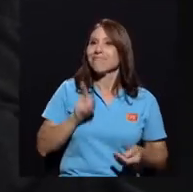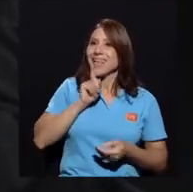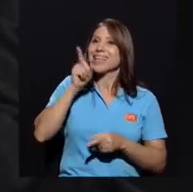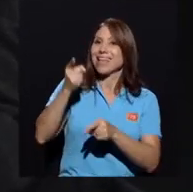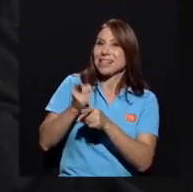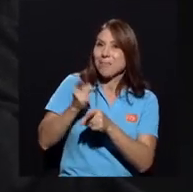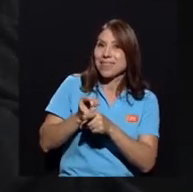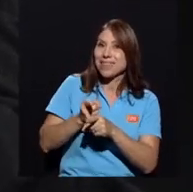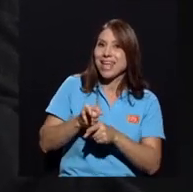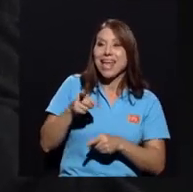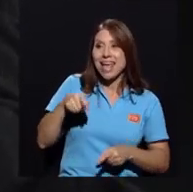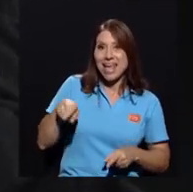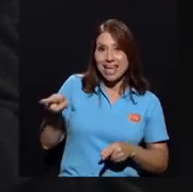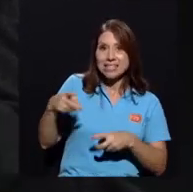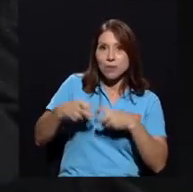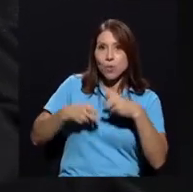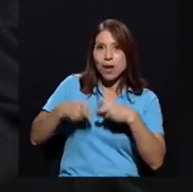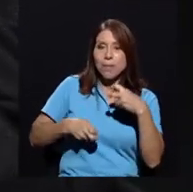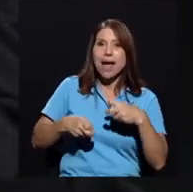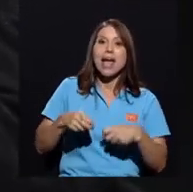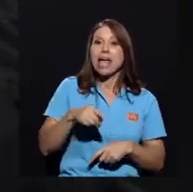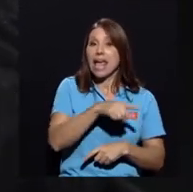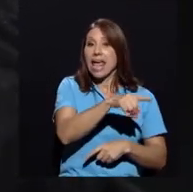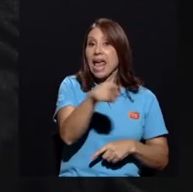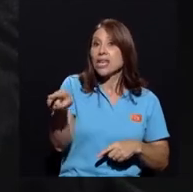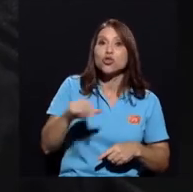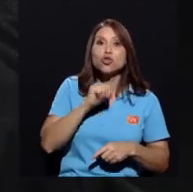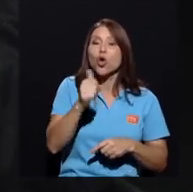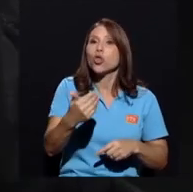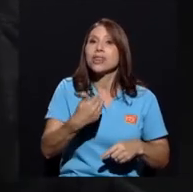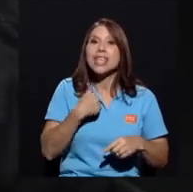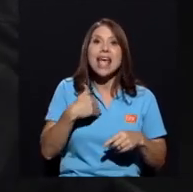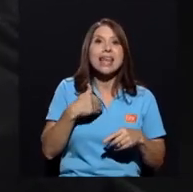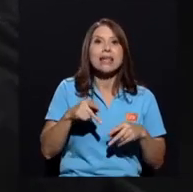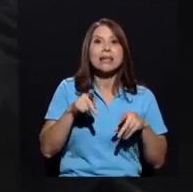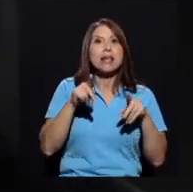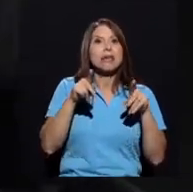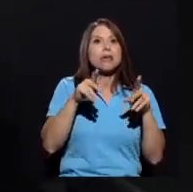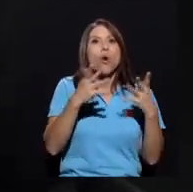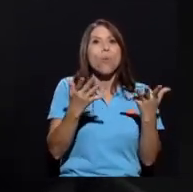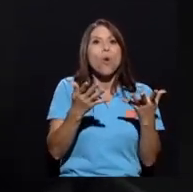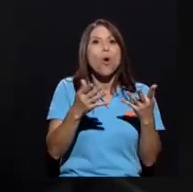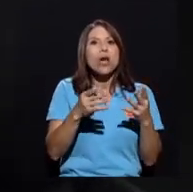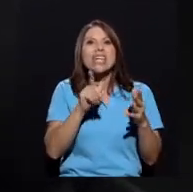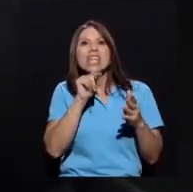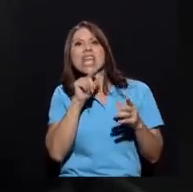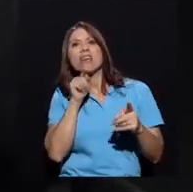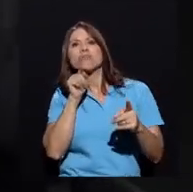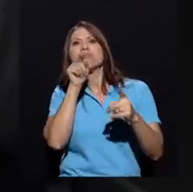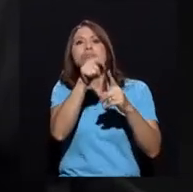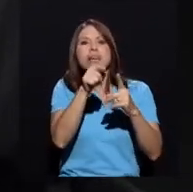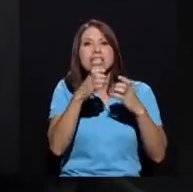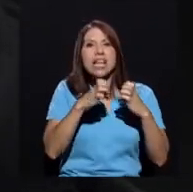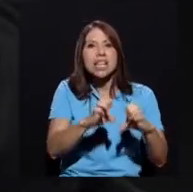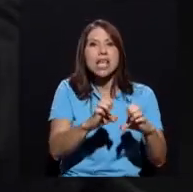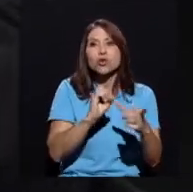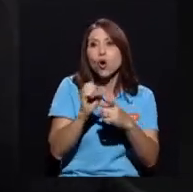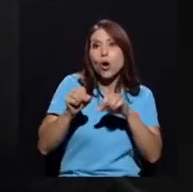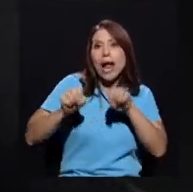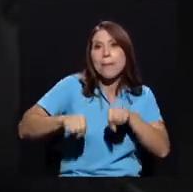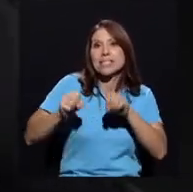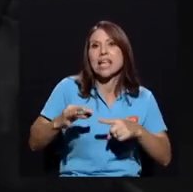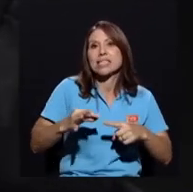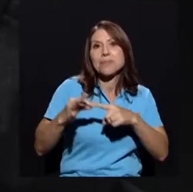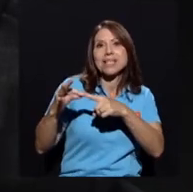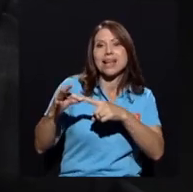bombarderos estratégicos, ellos no tienen capacidades especiales geoestratégicas. Ellos lo que han